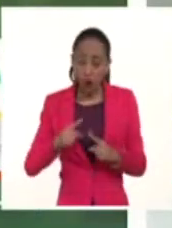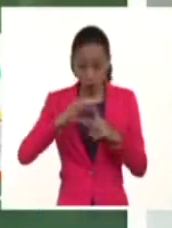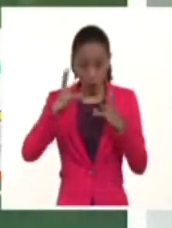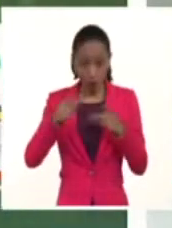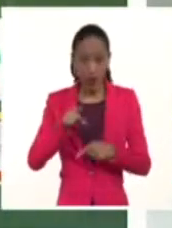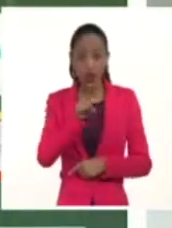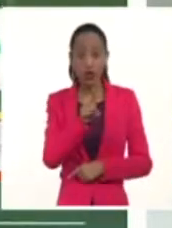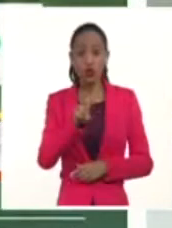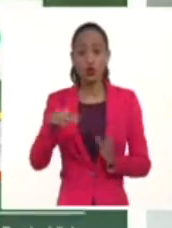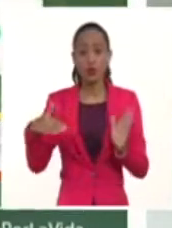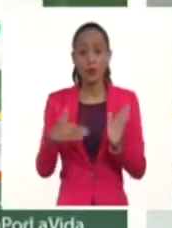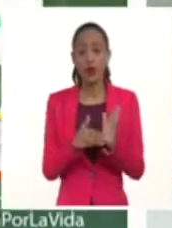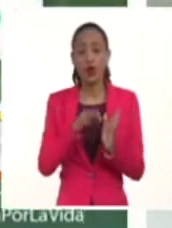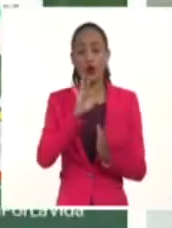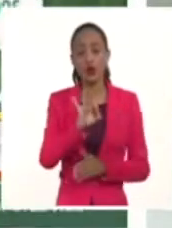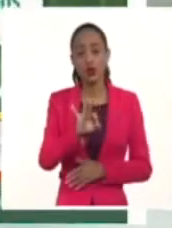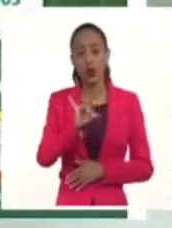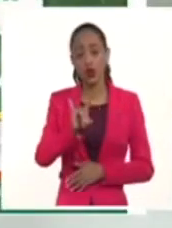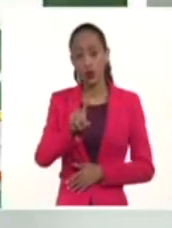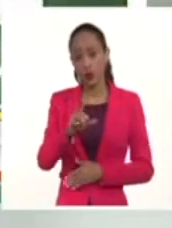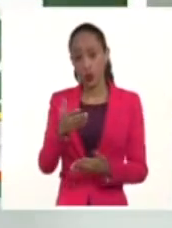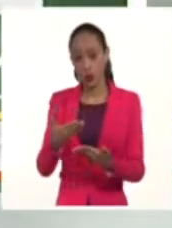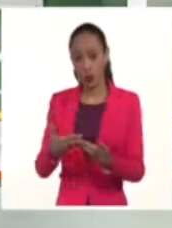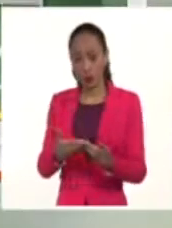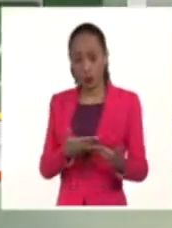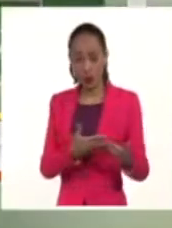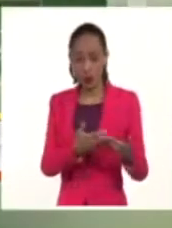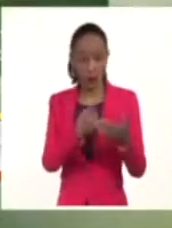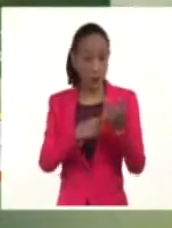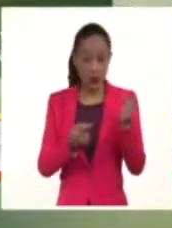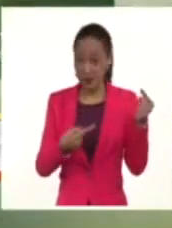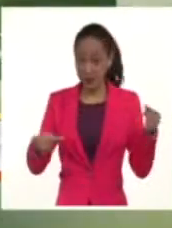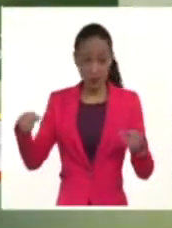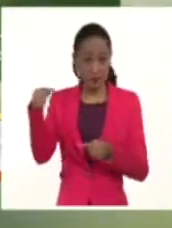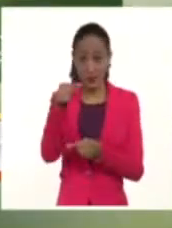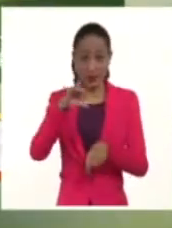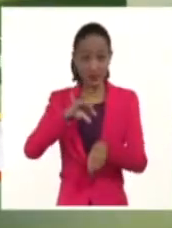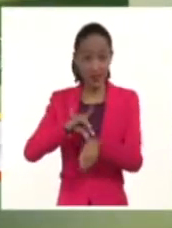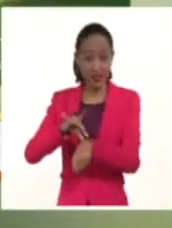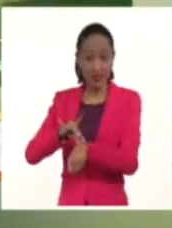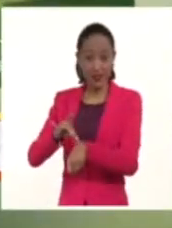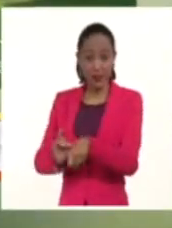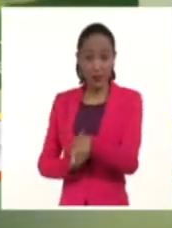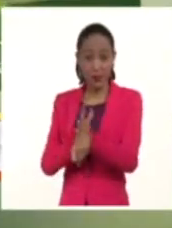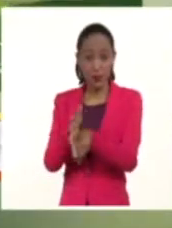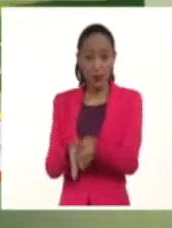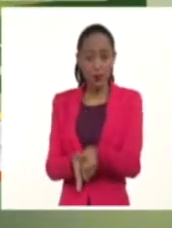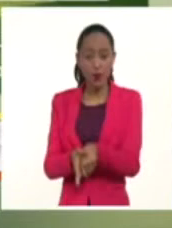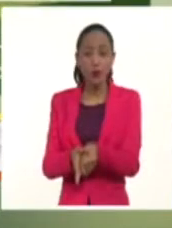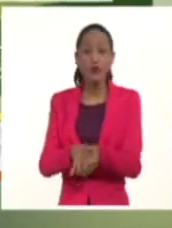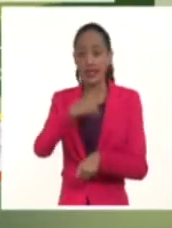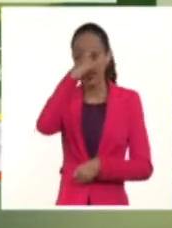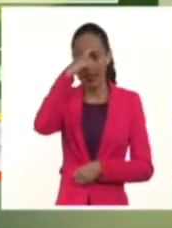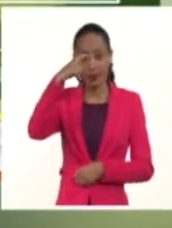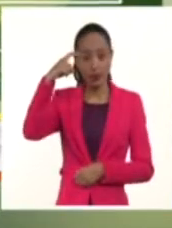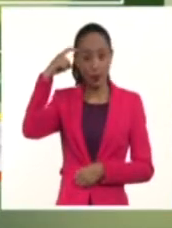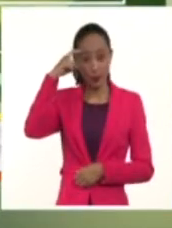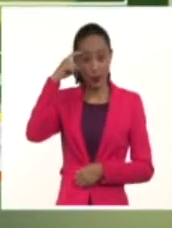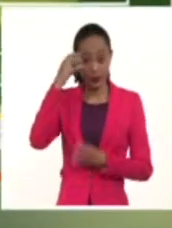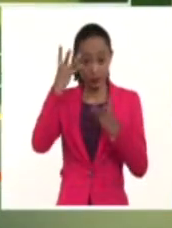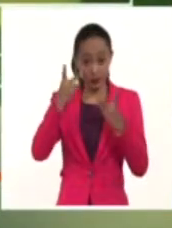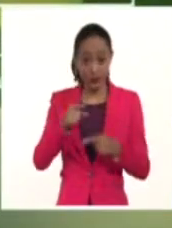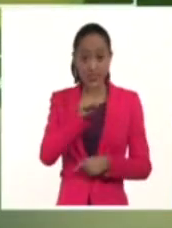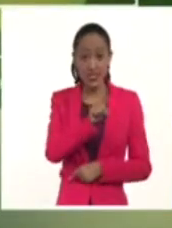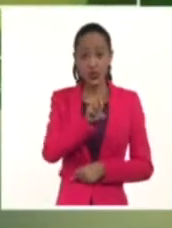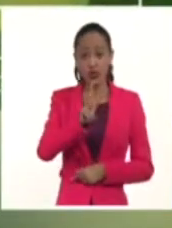de 12.891 muestras. Las provincias con mayor incidencia de la enfermedad son Santi Espíritus con